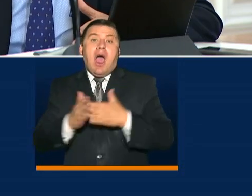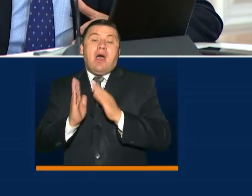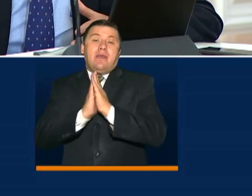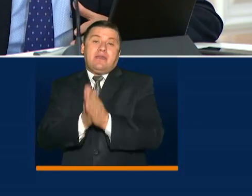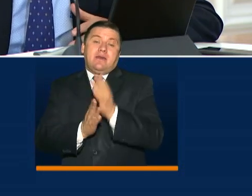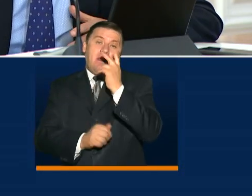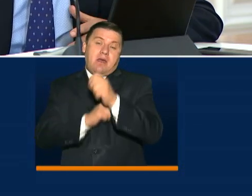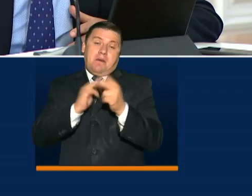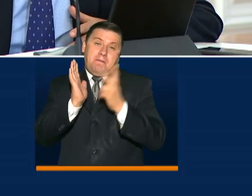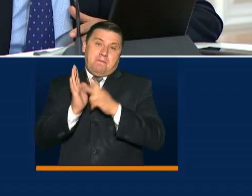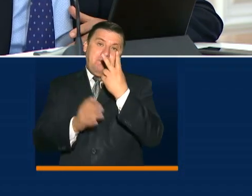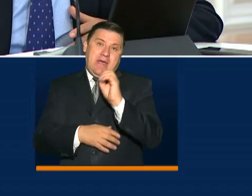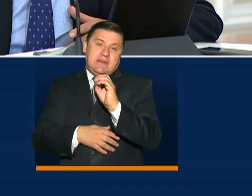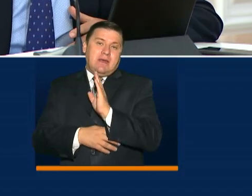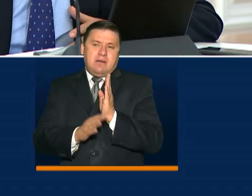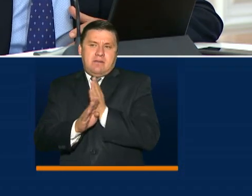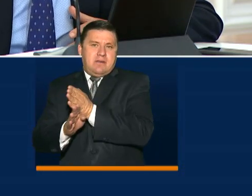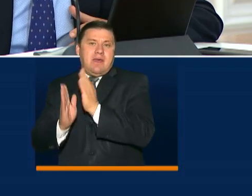20.